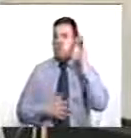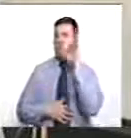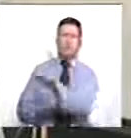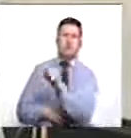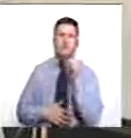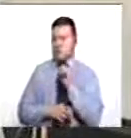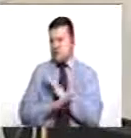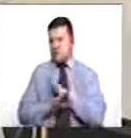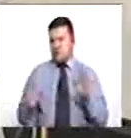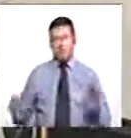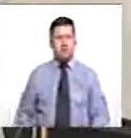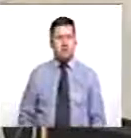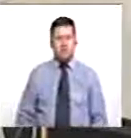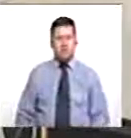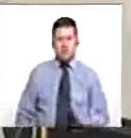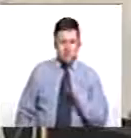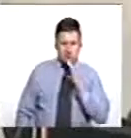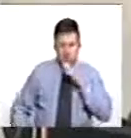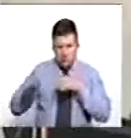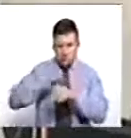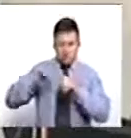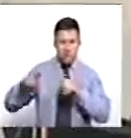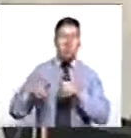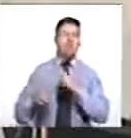debe ser con fines administrativos. Y